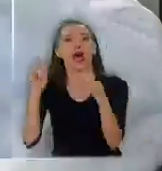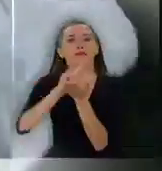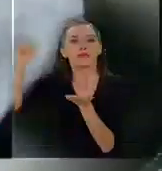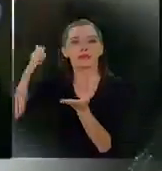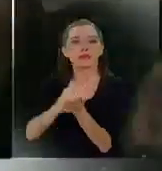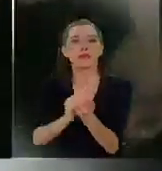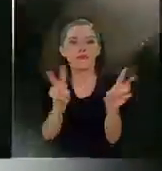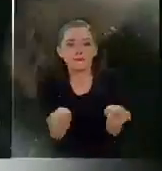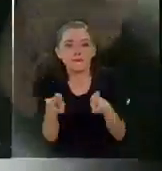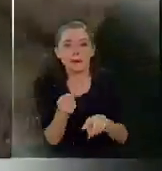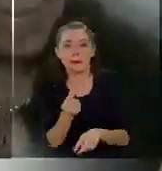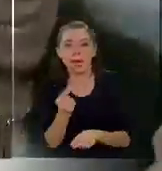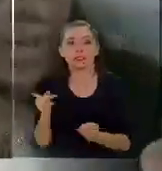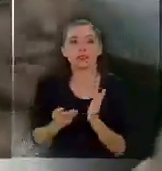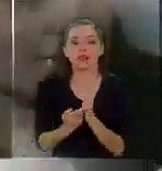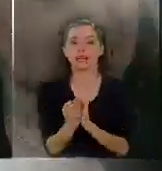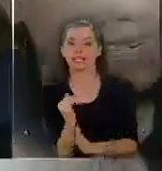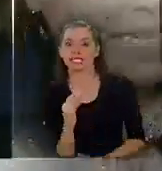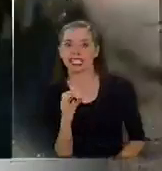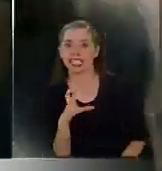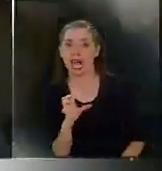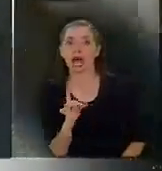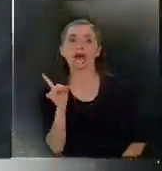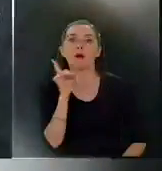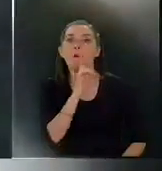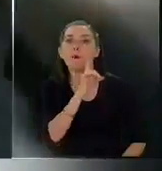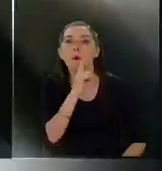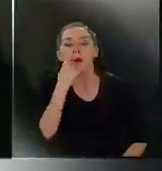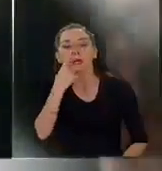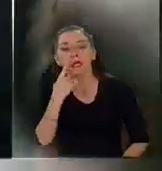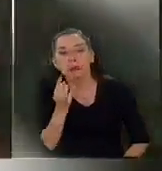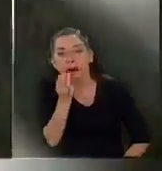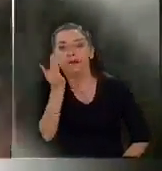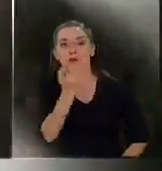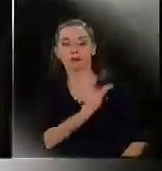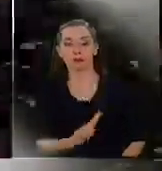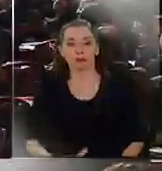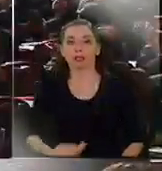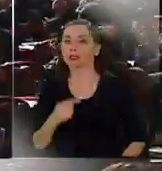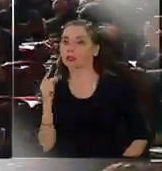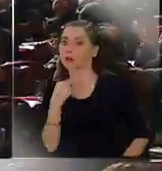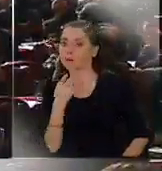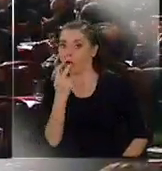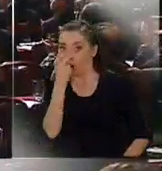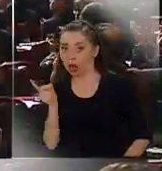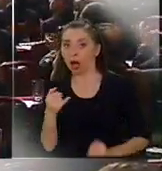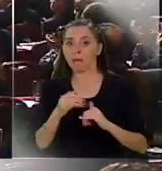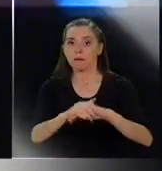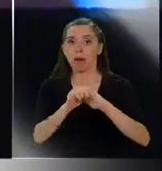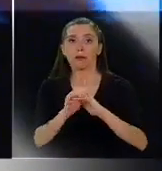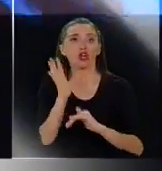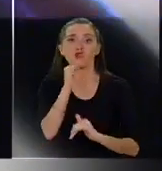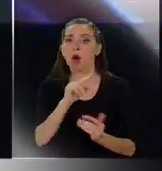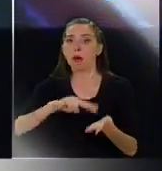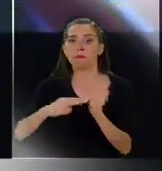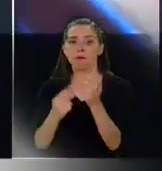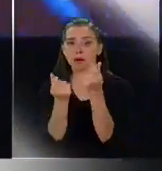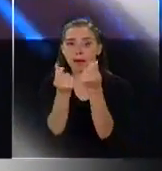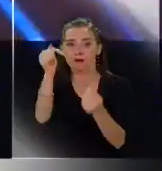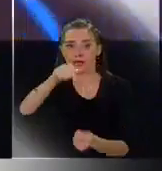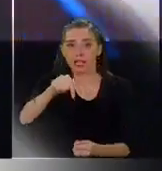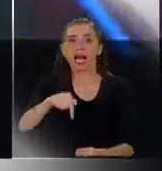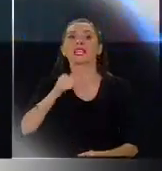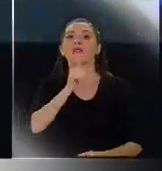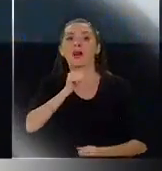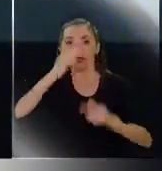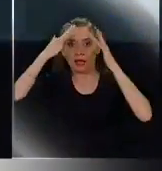precisamente en Unicare, donde empezó a dar vida a su última aventura presidencial. Acá, mis amigos, no hay problema financiero. Aquí falta